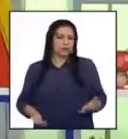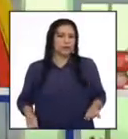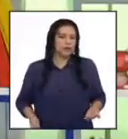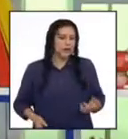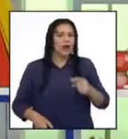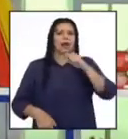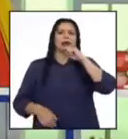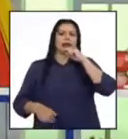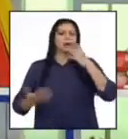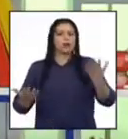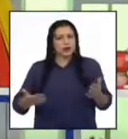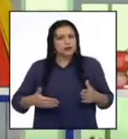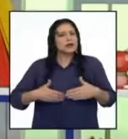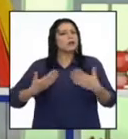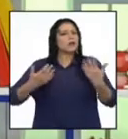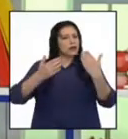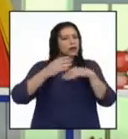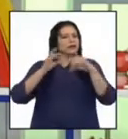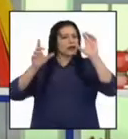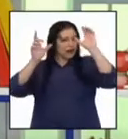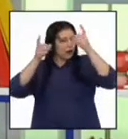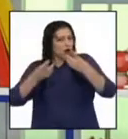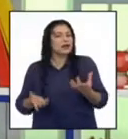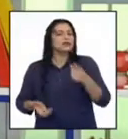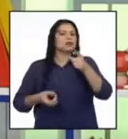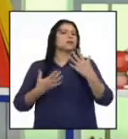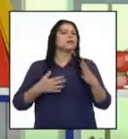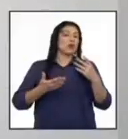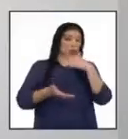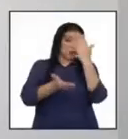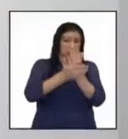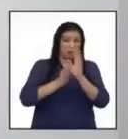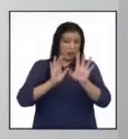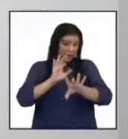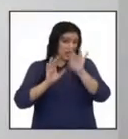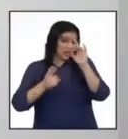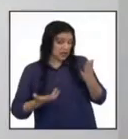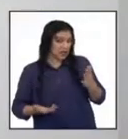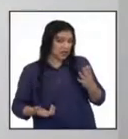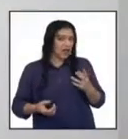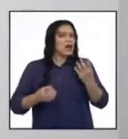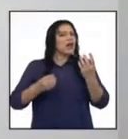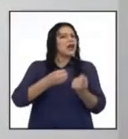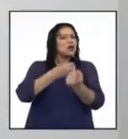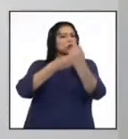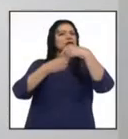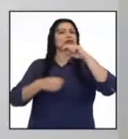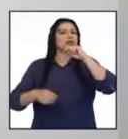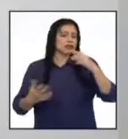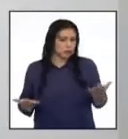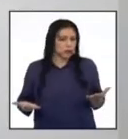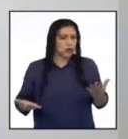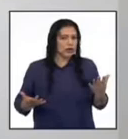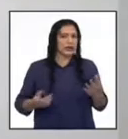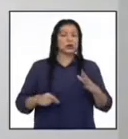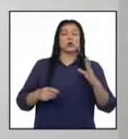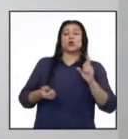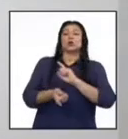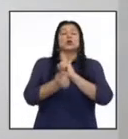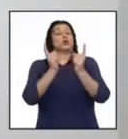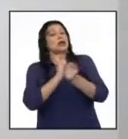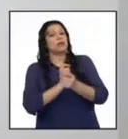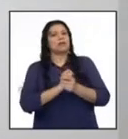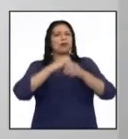¿Y las mujeres que llegaron al Parlamento tuvieron problemas al momento de ser elegidas? La incorporación de las mujeres alteró esquemas